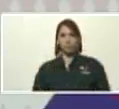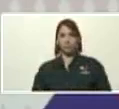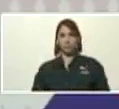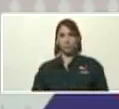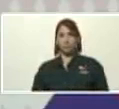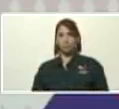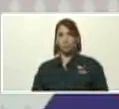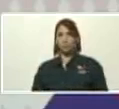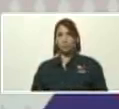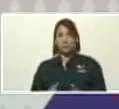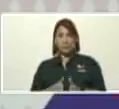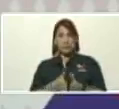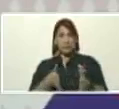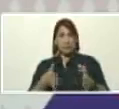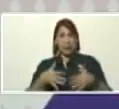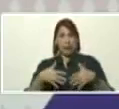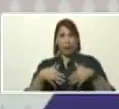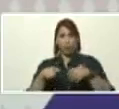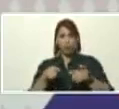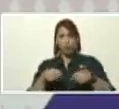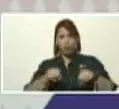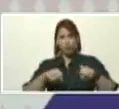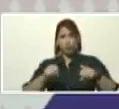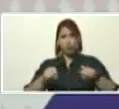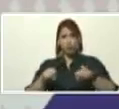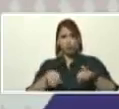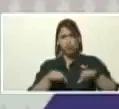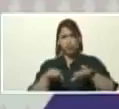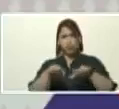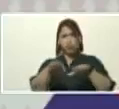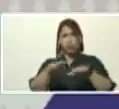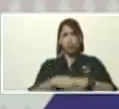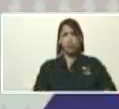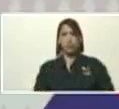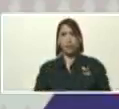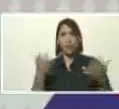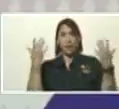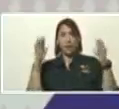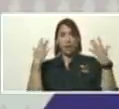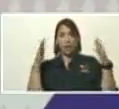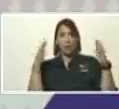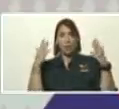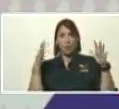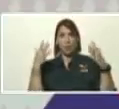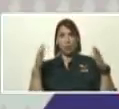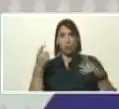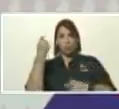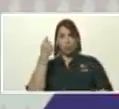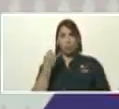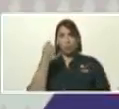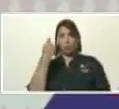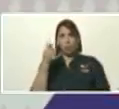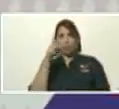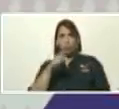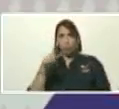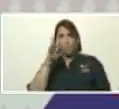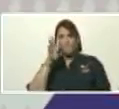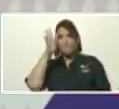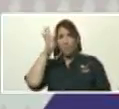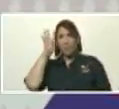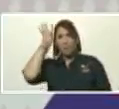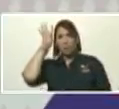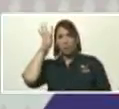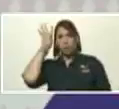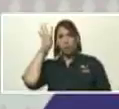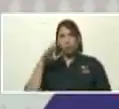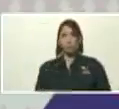Tremenda marcha hicieron los motorizados hoy. Vamos a darle un aplauso al diputado Pedro Infante. director